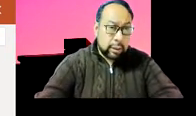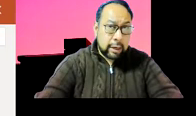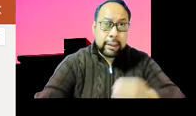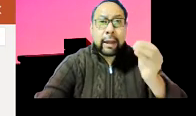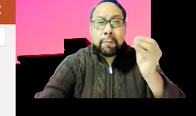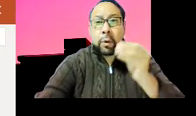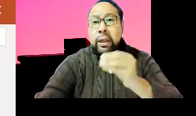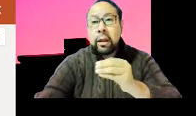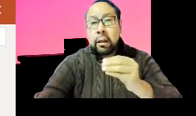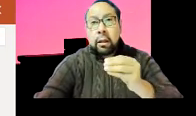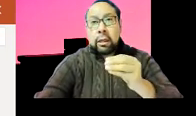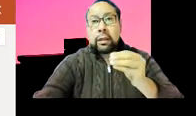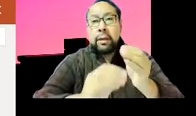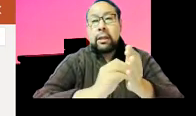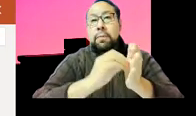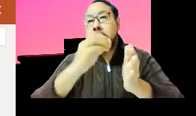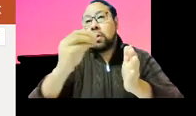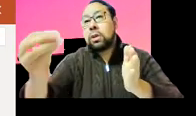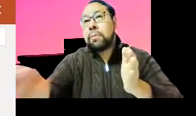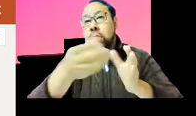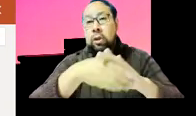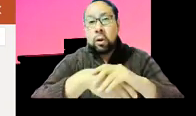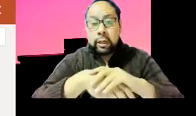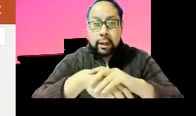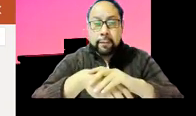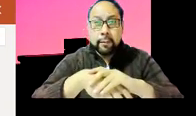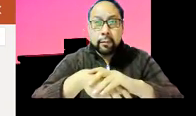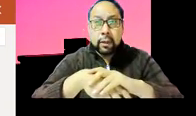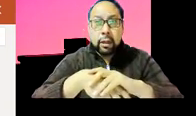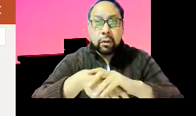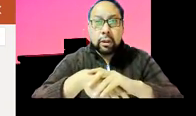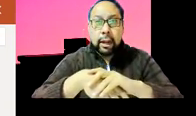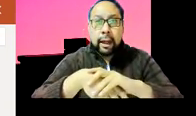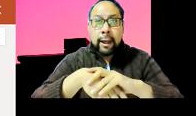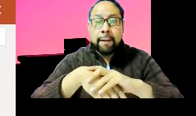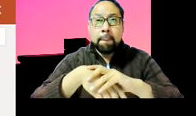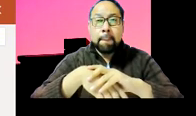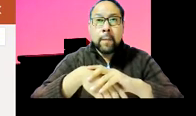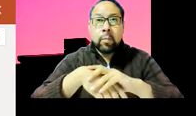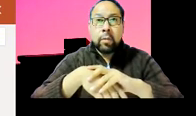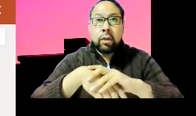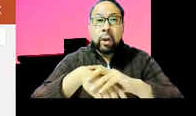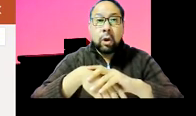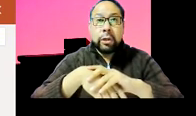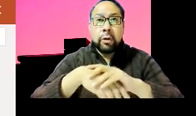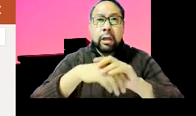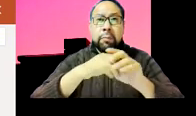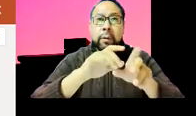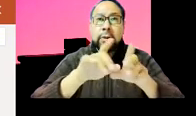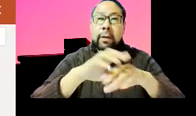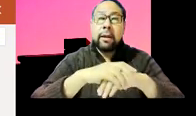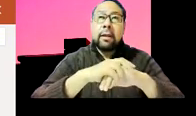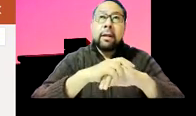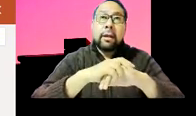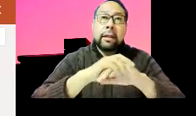de alguna manera se irá a imponer, y también es imponer un tipo de ideología, esto de lo ecológico, que